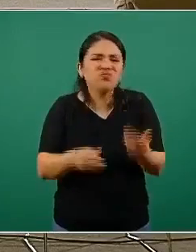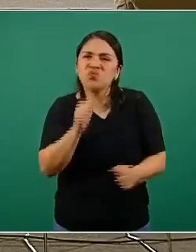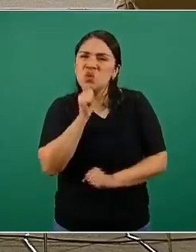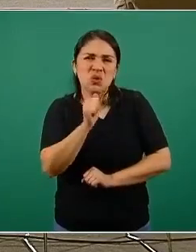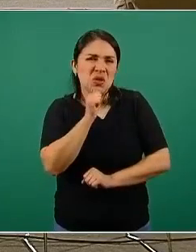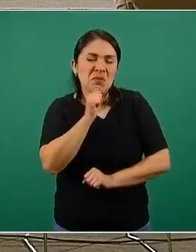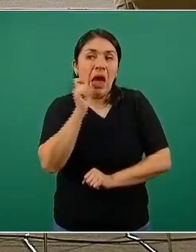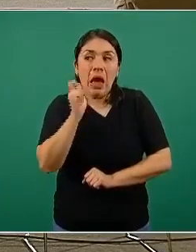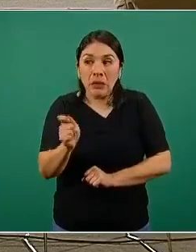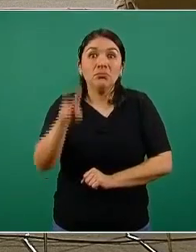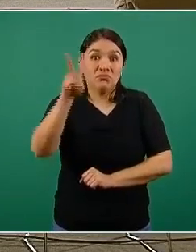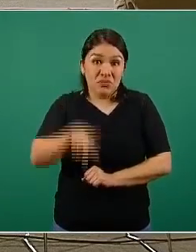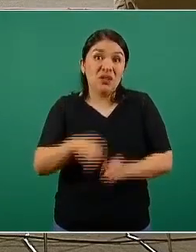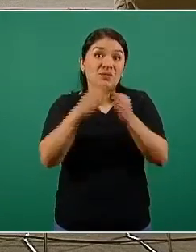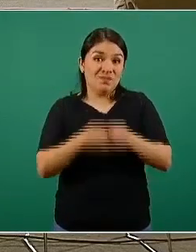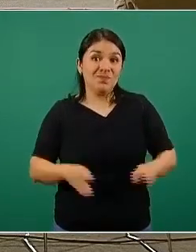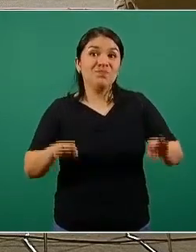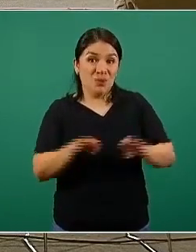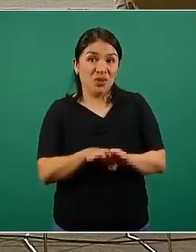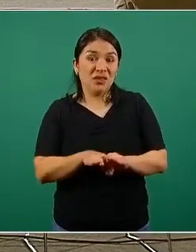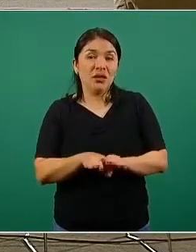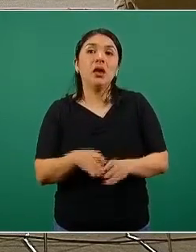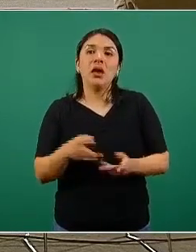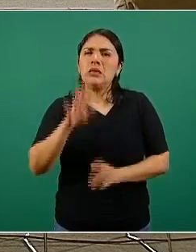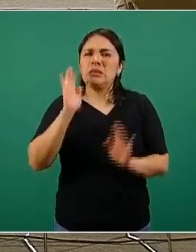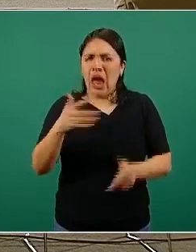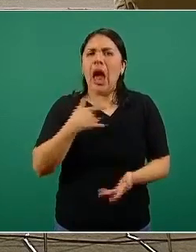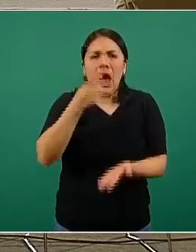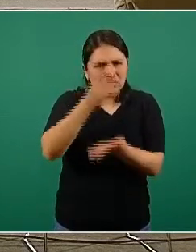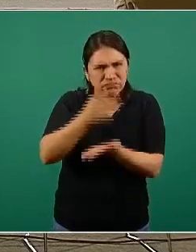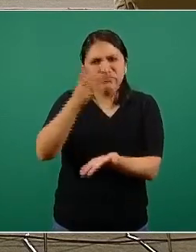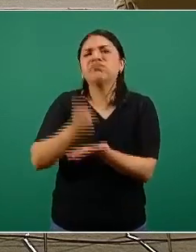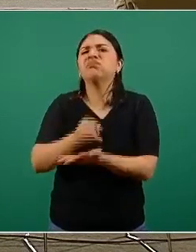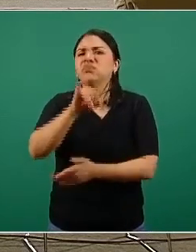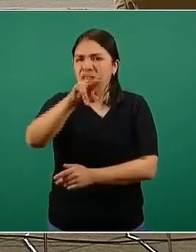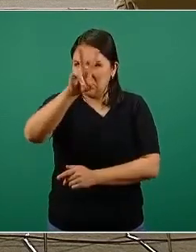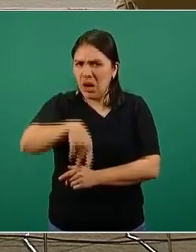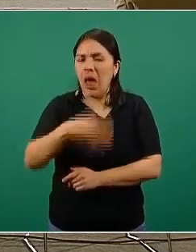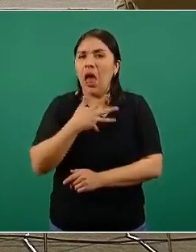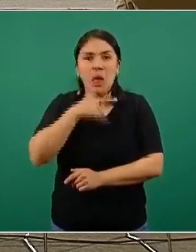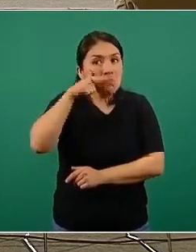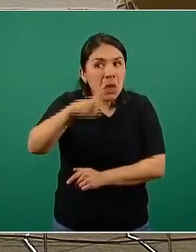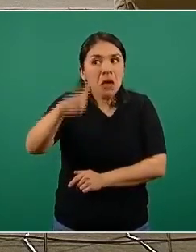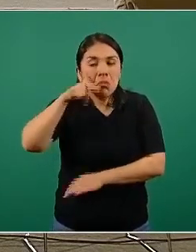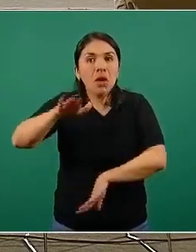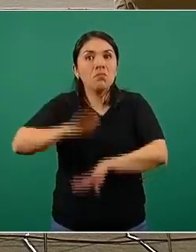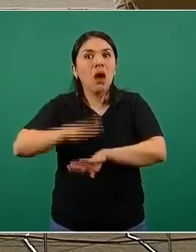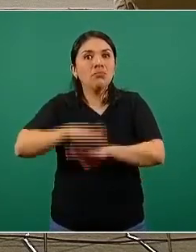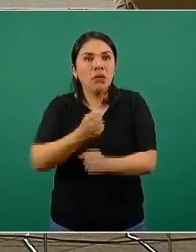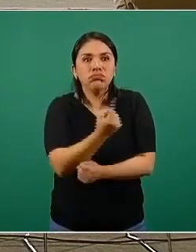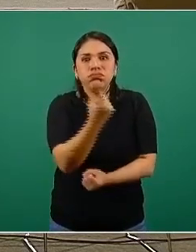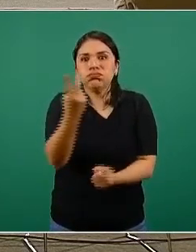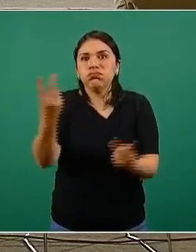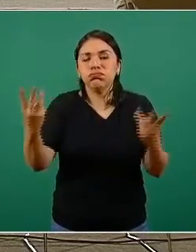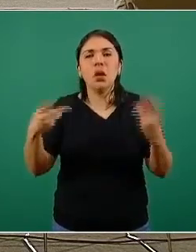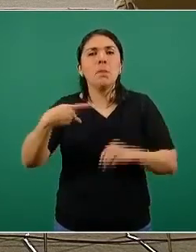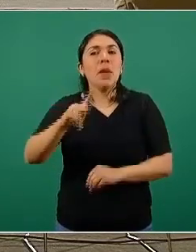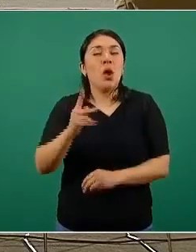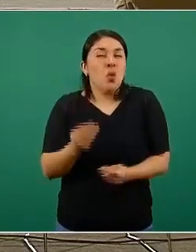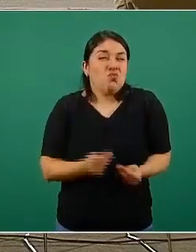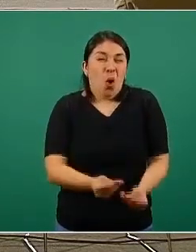es su importancia, ¿no? Sí se han identificado, cada vez se identifican más, pero siguen siendo muy